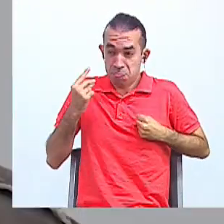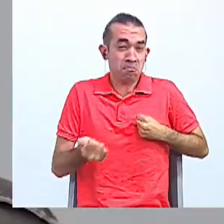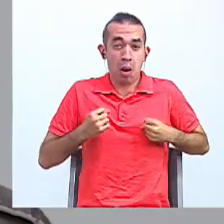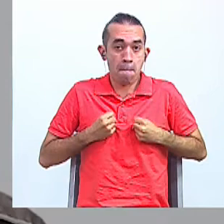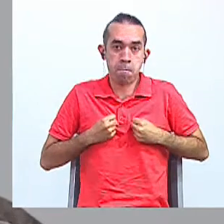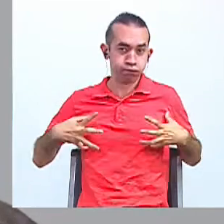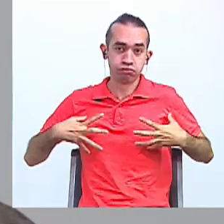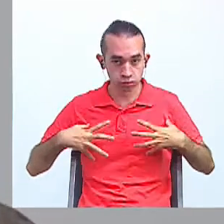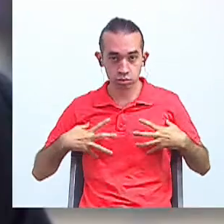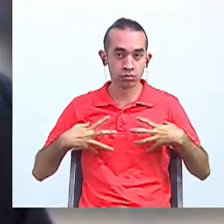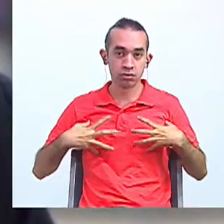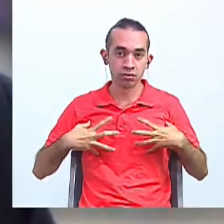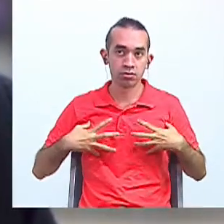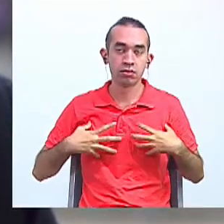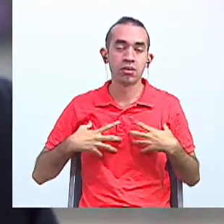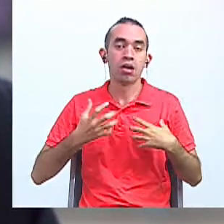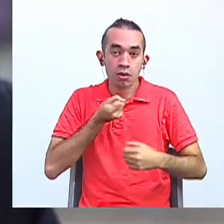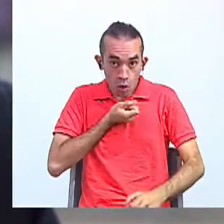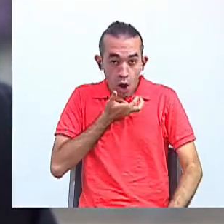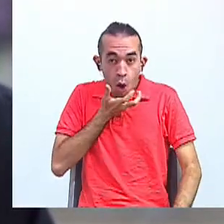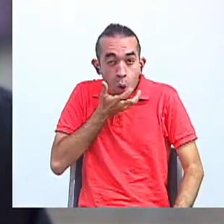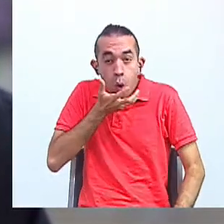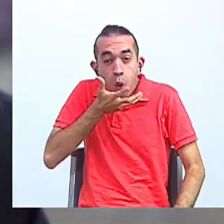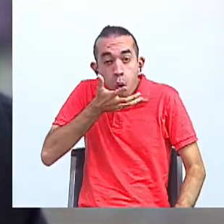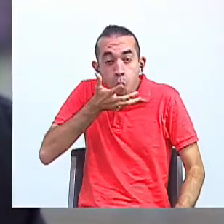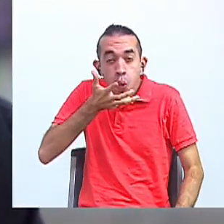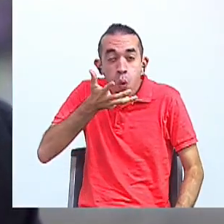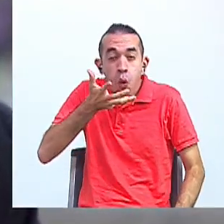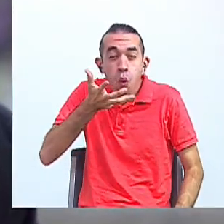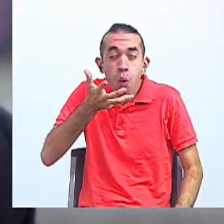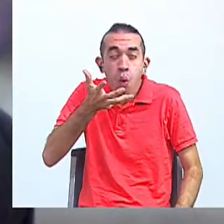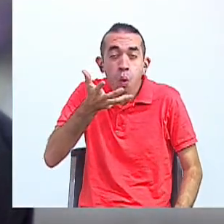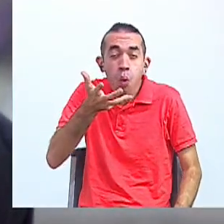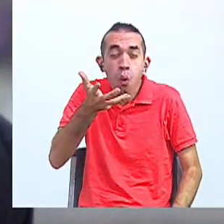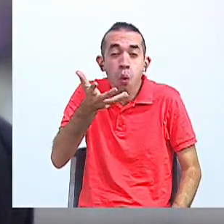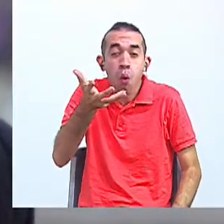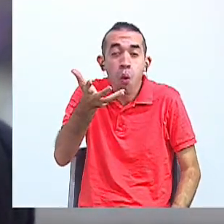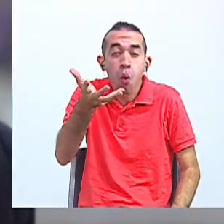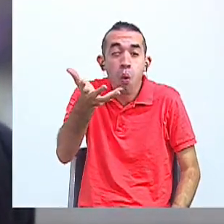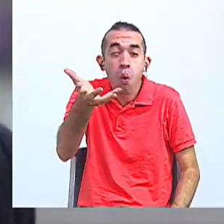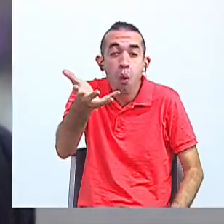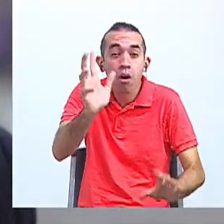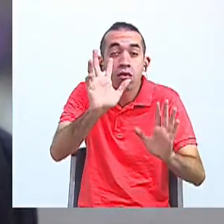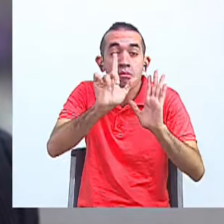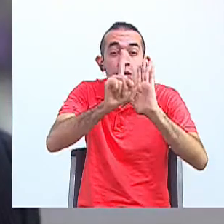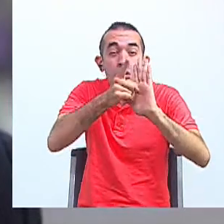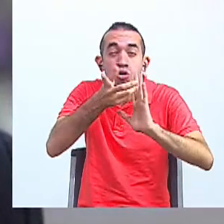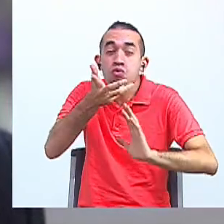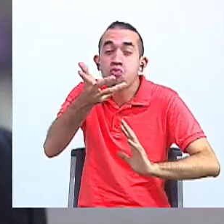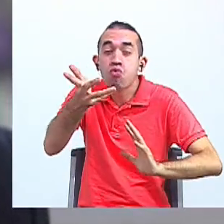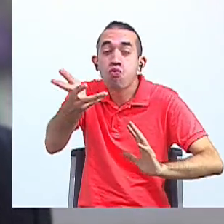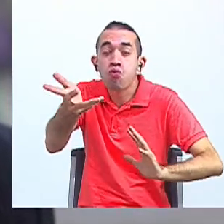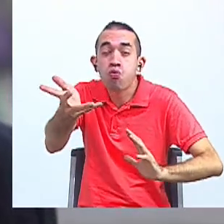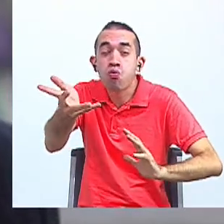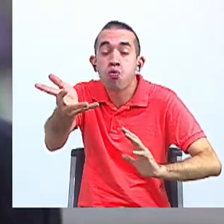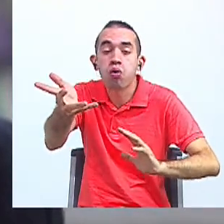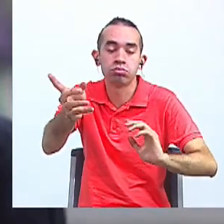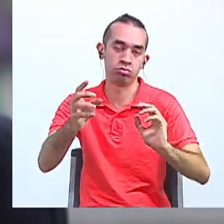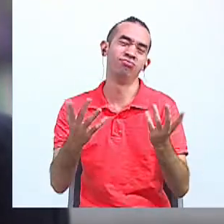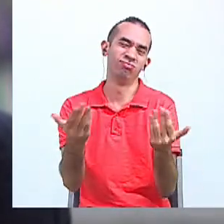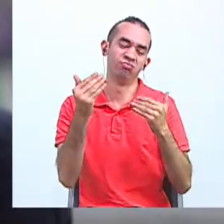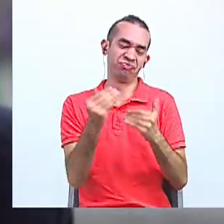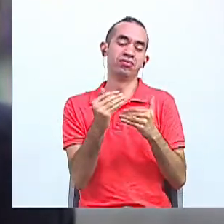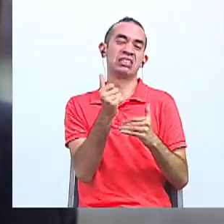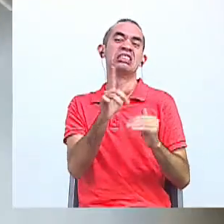segundos. Exhalar te ayudaría a mantenerte con vida por cerca de 3 minutos, pero caerías inconsciente en solo